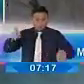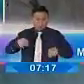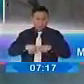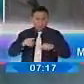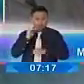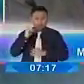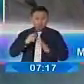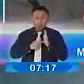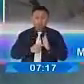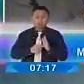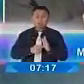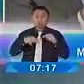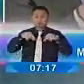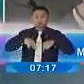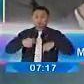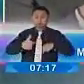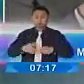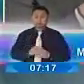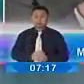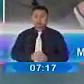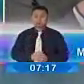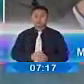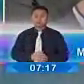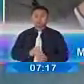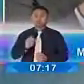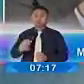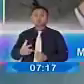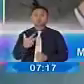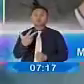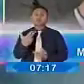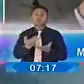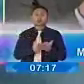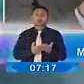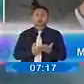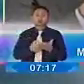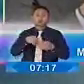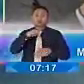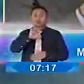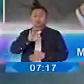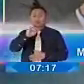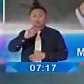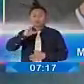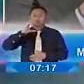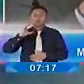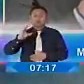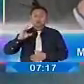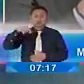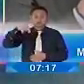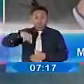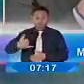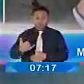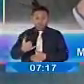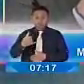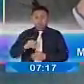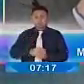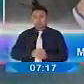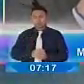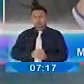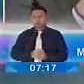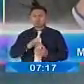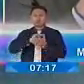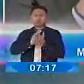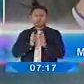Entre esas, que fue el establecimiento de la tercera mesa del TIC, que se realizará ahora la primera o segunda